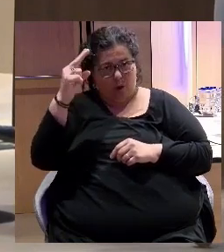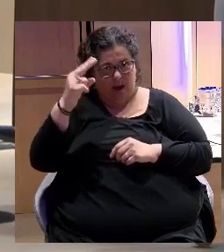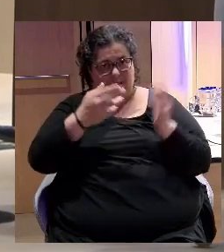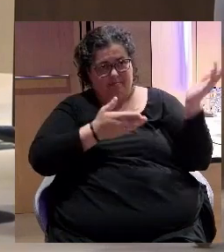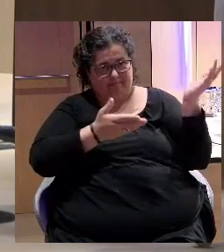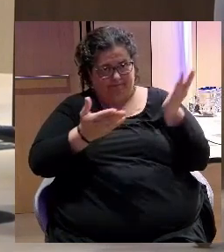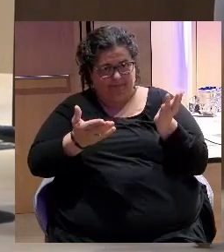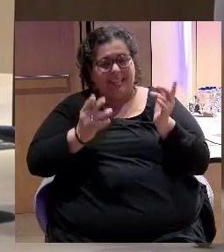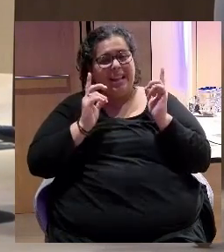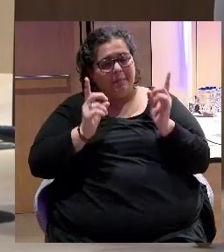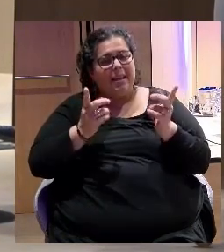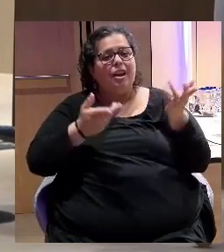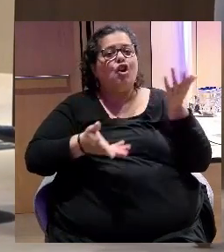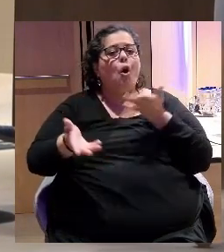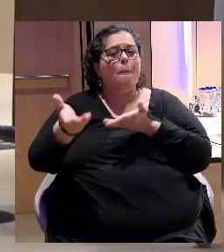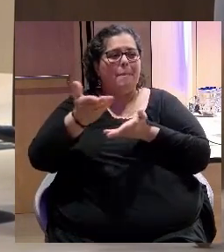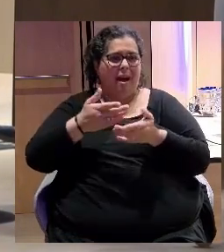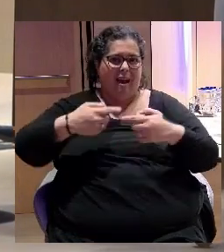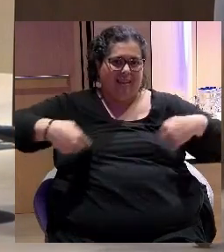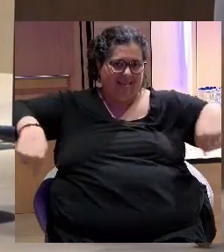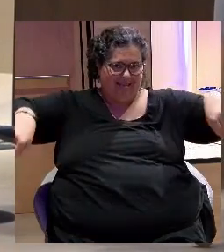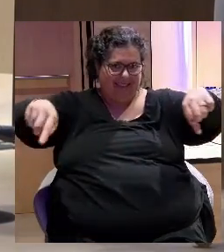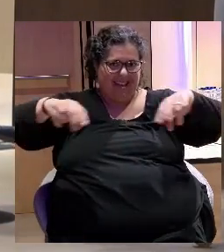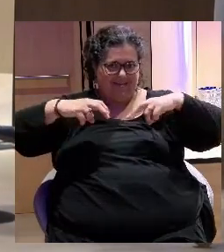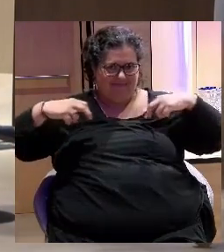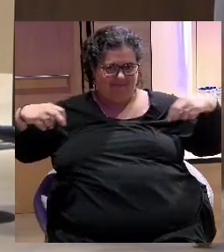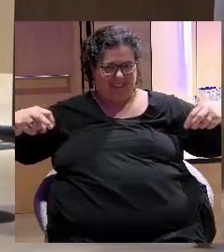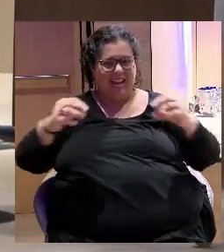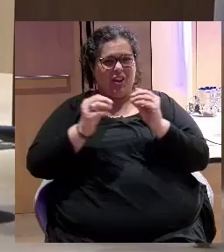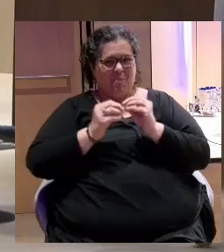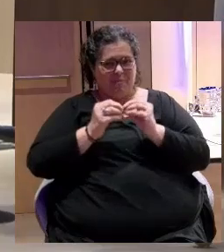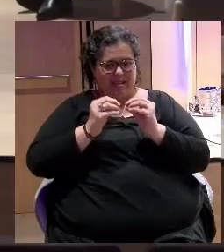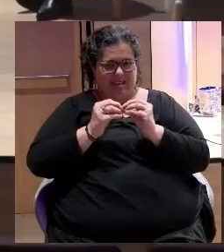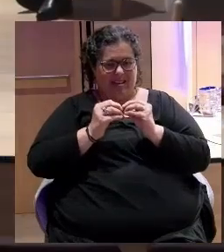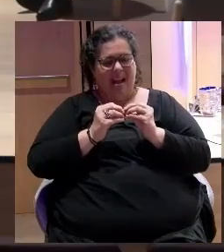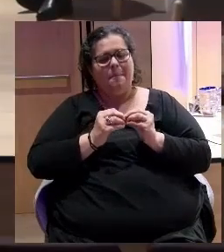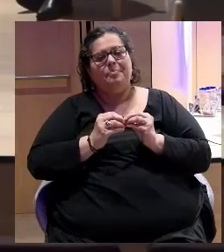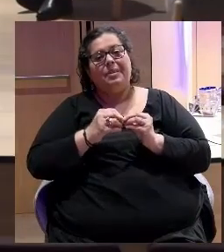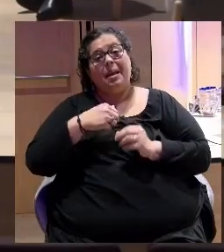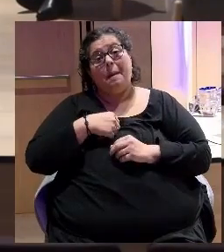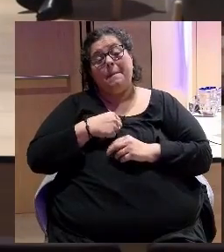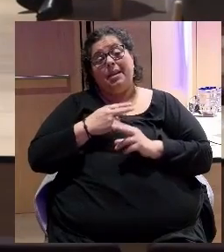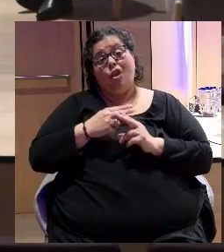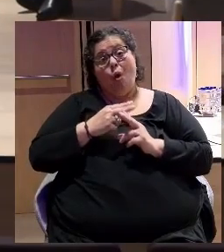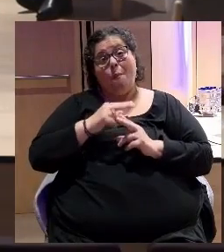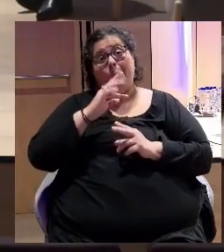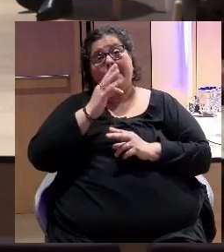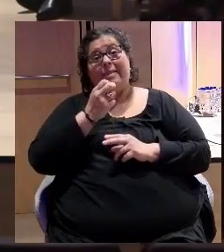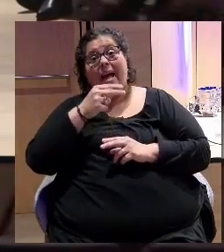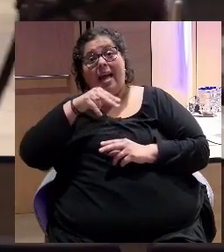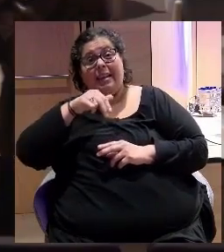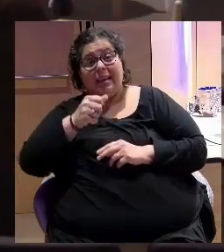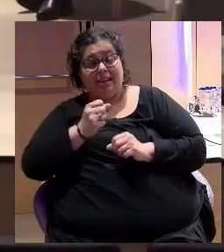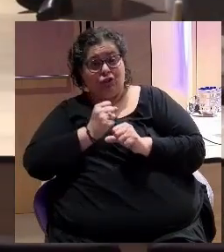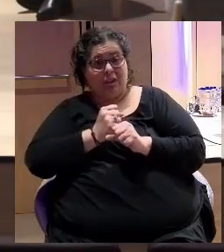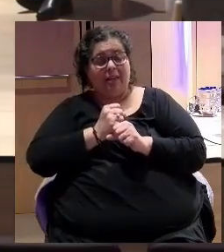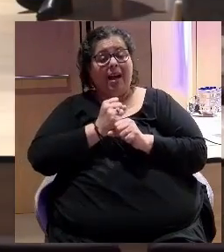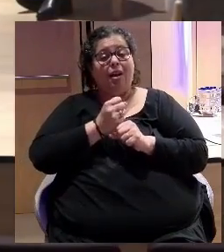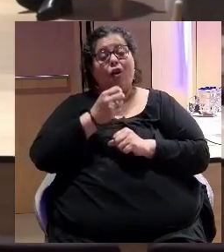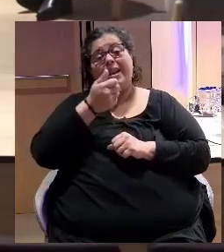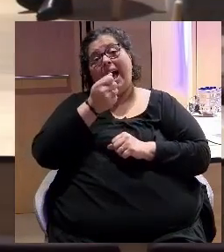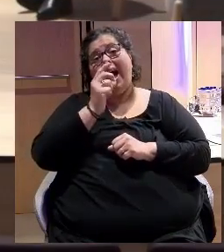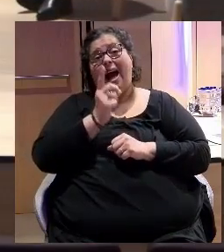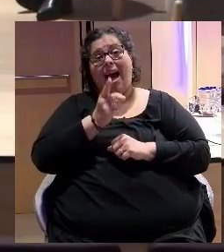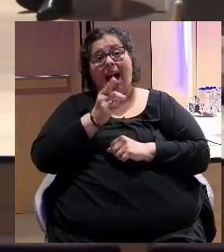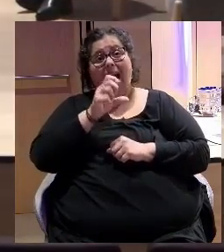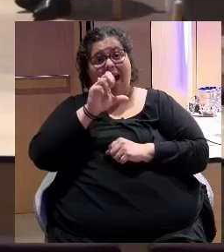y compartir el panel con mi compañera y colega Mariel. Mi nombre es Tania da Rosa, trabajo en AGESIC, en el equipo de la